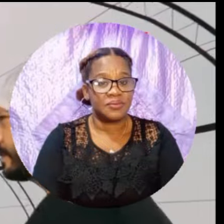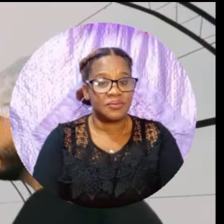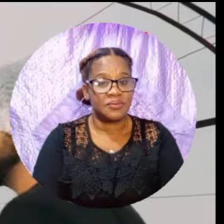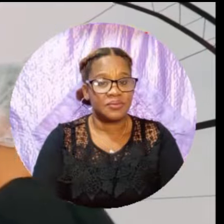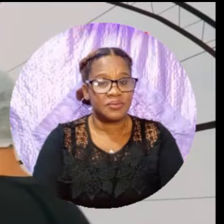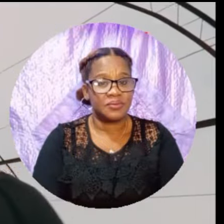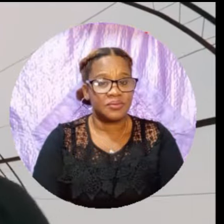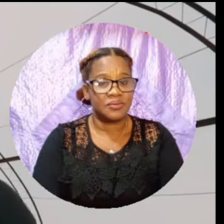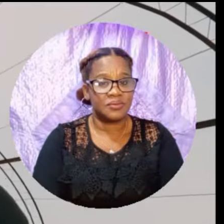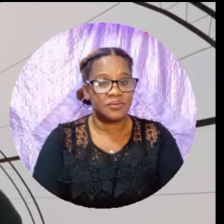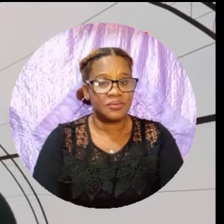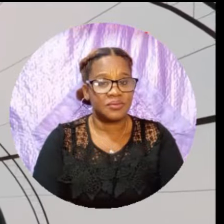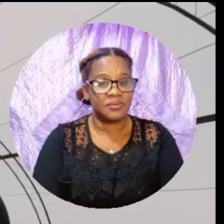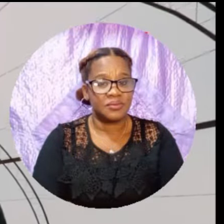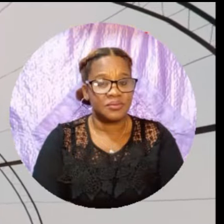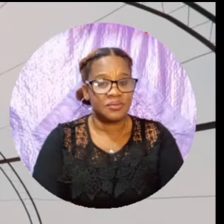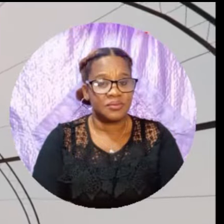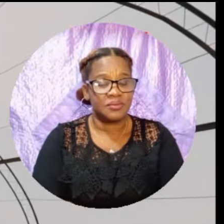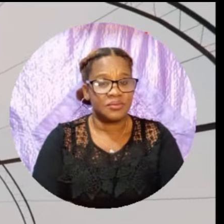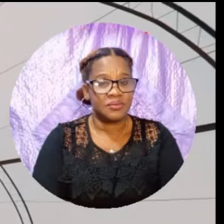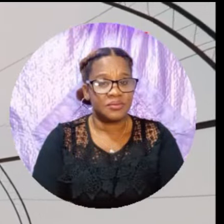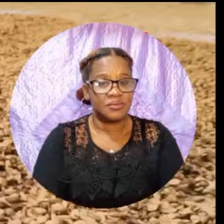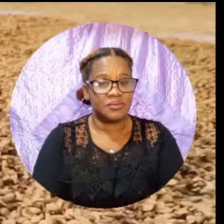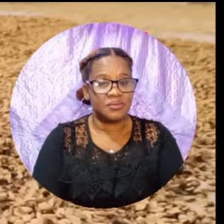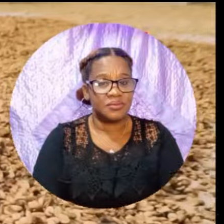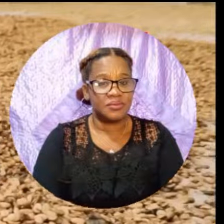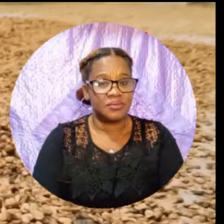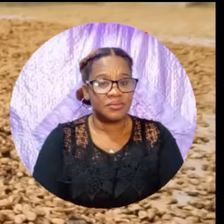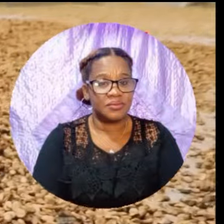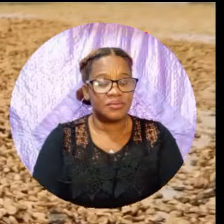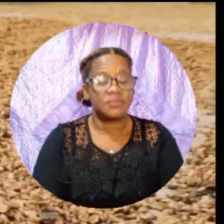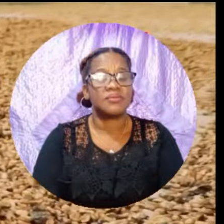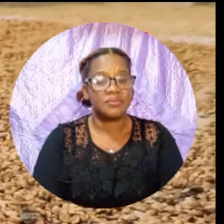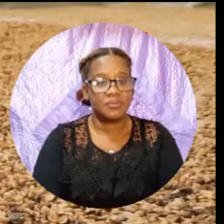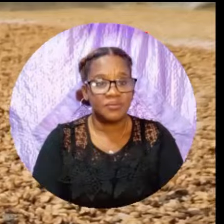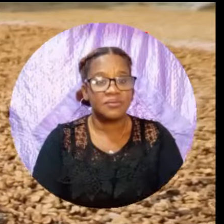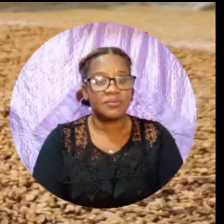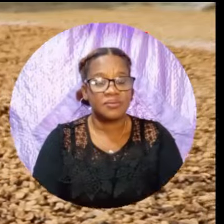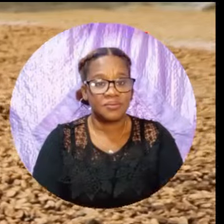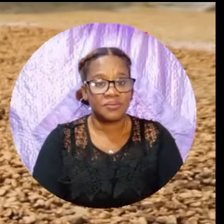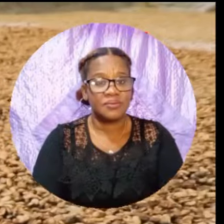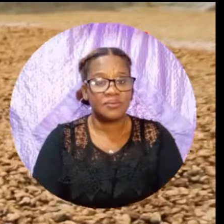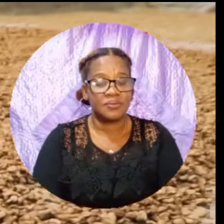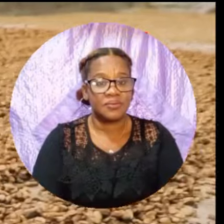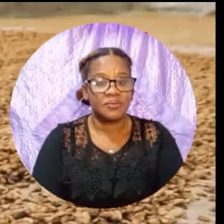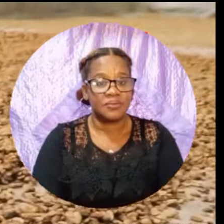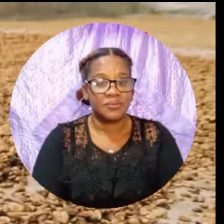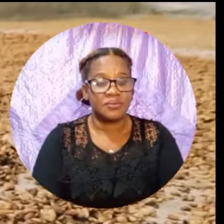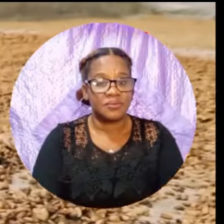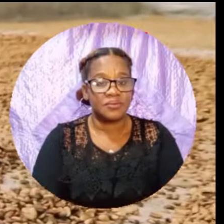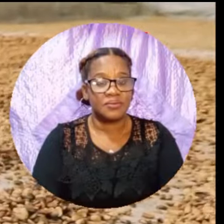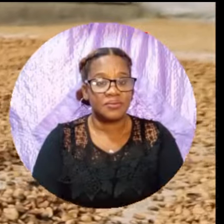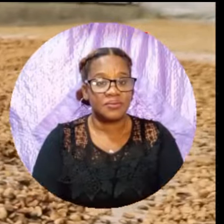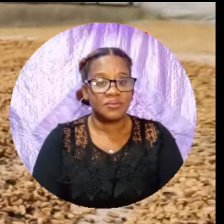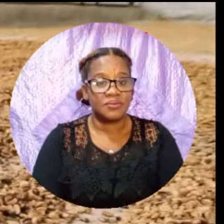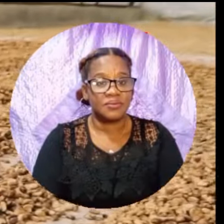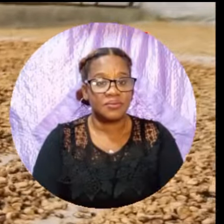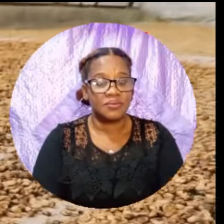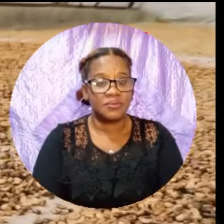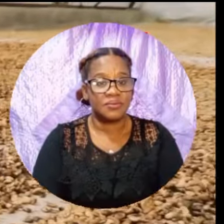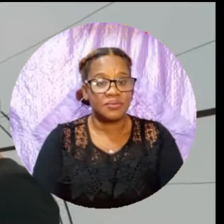depulpado, entonces, y lavado, lo que hacemos es que vamos al proceso de secado, que es donde estamos ahora. El objetivo del secado aquí